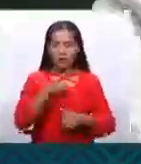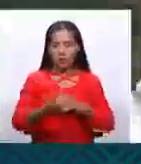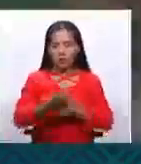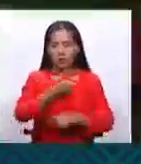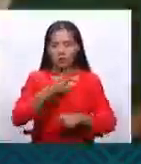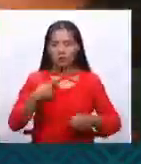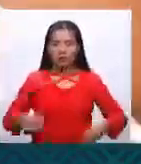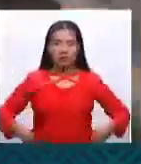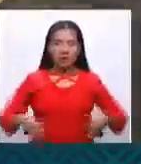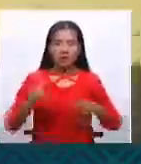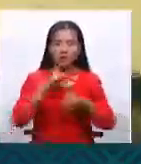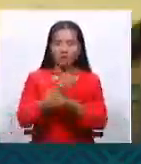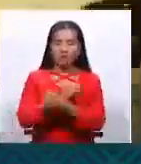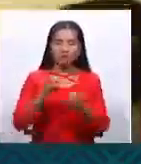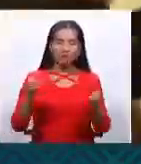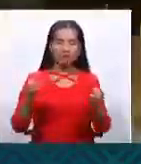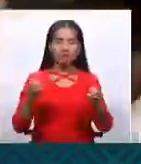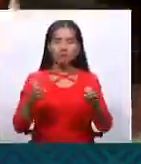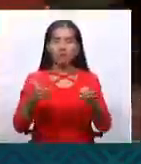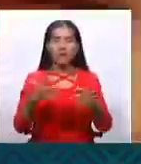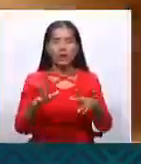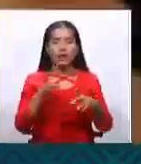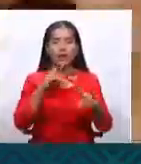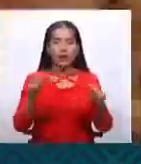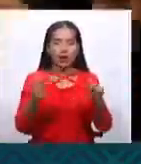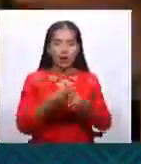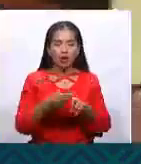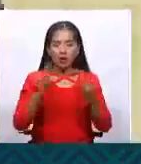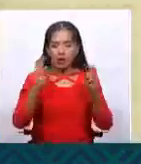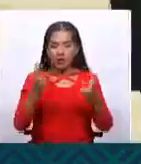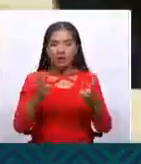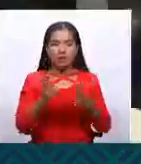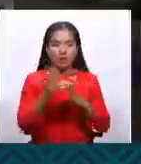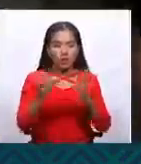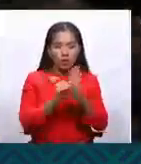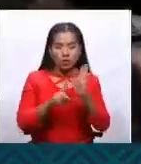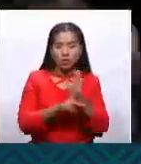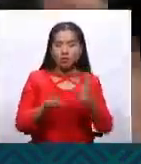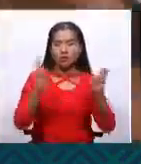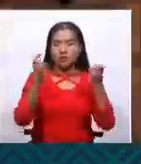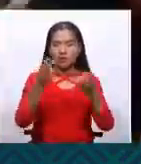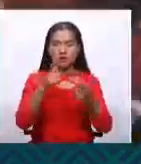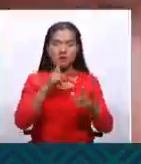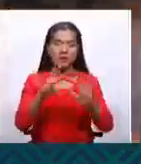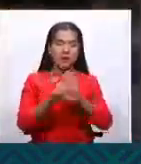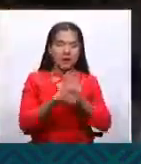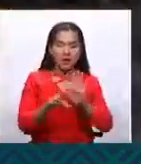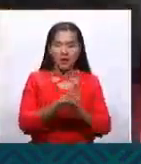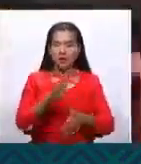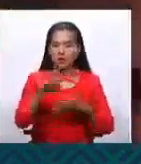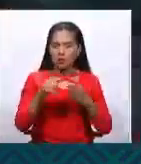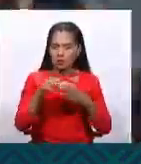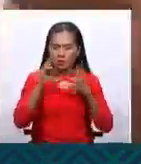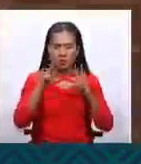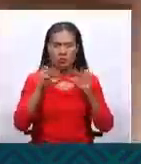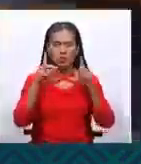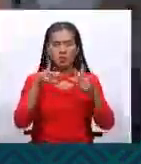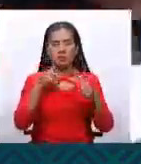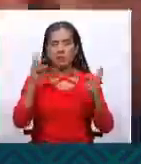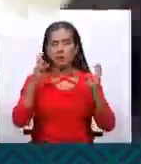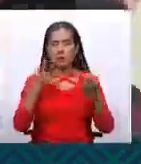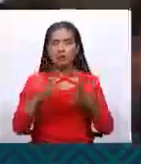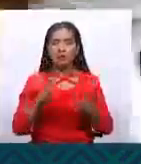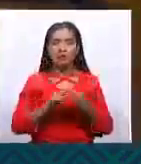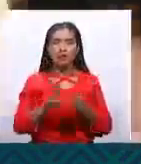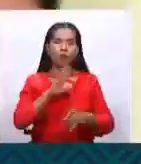ilícito y resoluciones contrarias a la Constitución y a las leyes. La Constitución, esta persona se encuentra en celdas de la